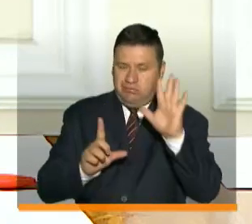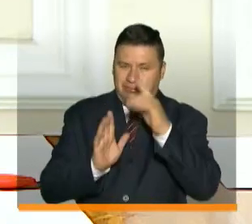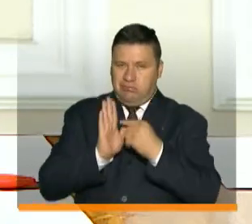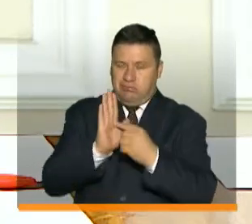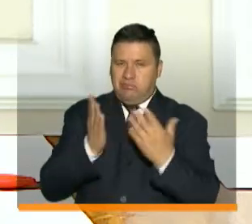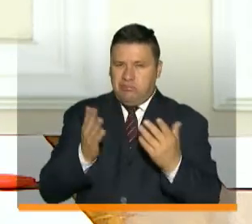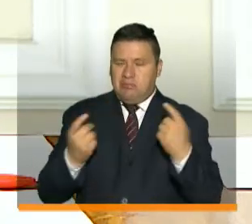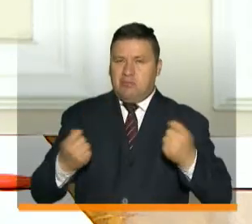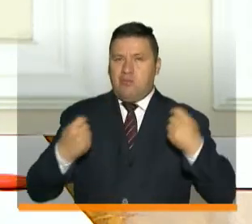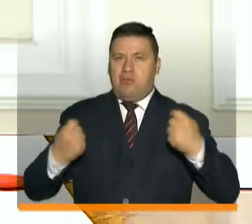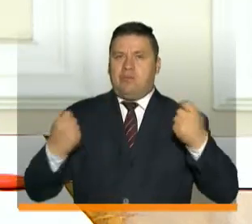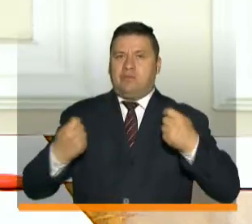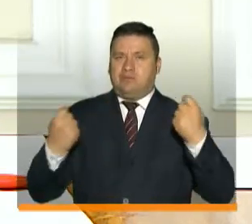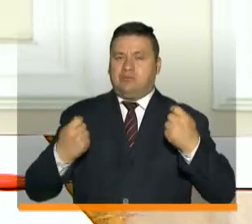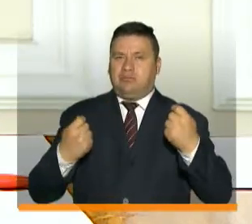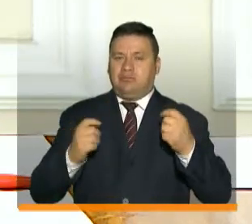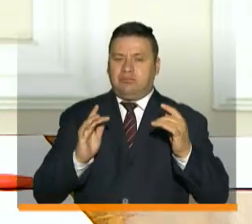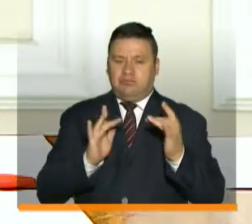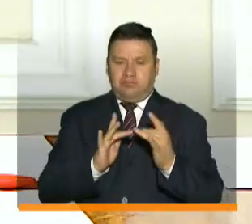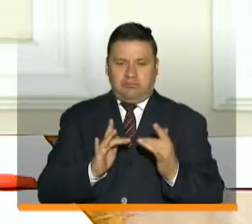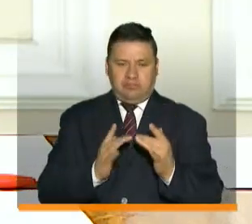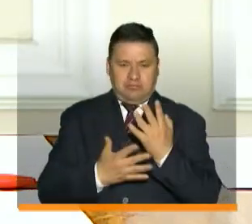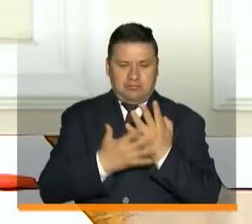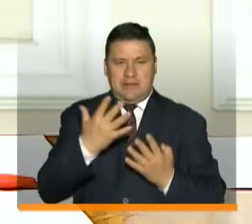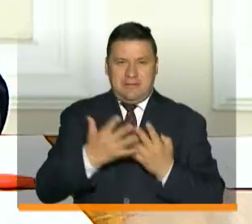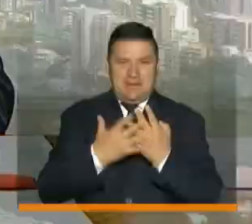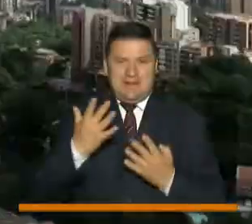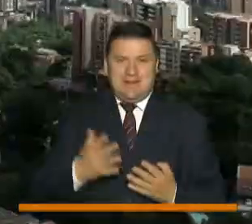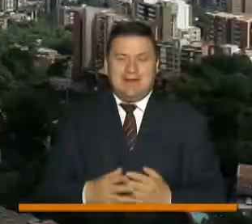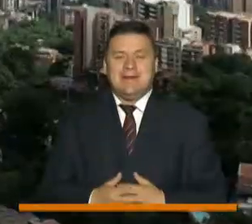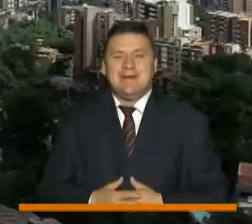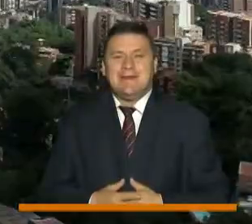conozcan esta campaña, Conectándose con las Matemáticas.